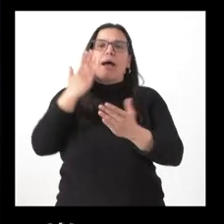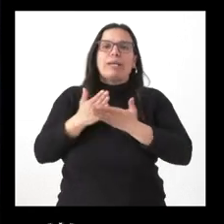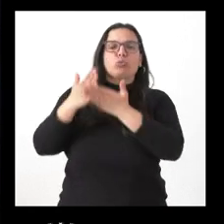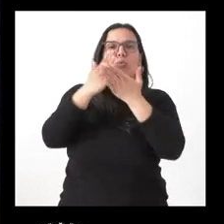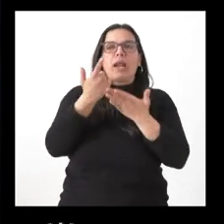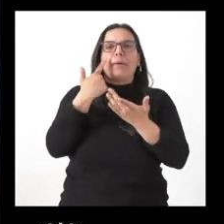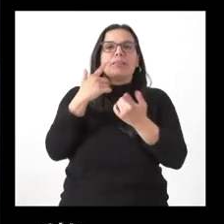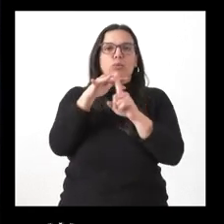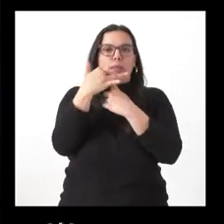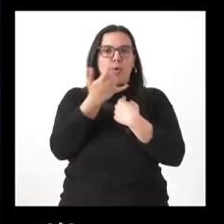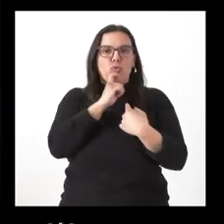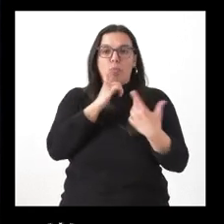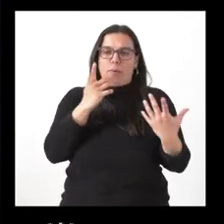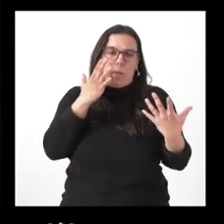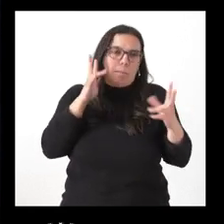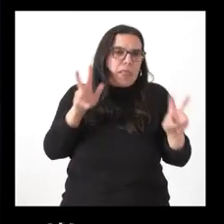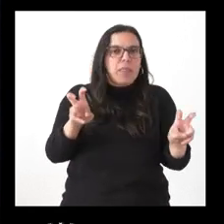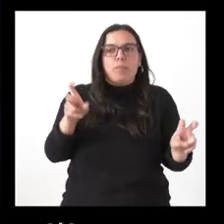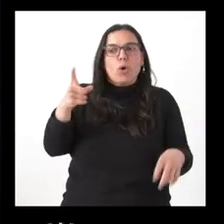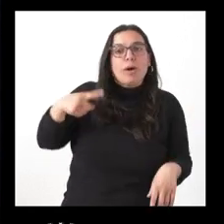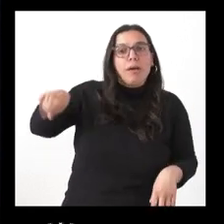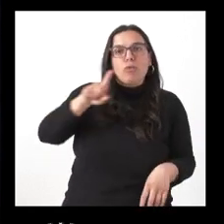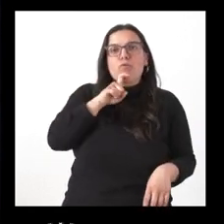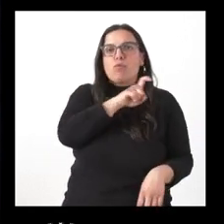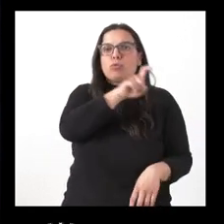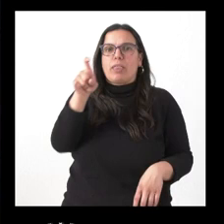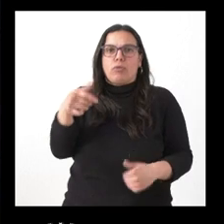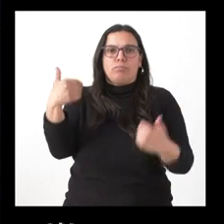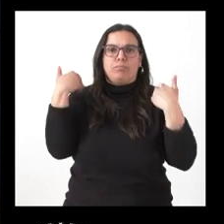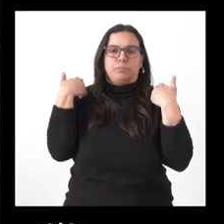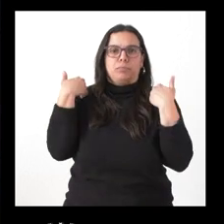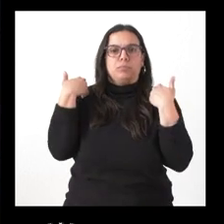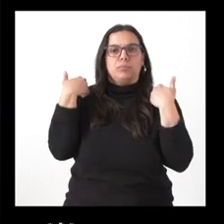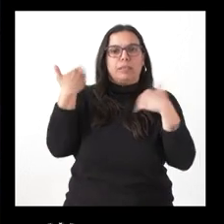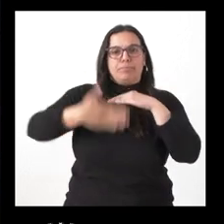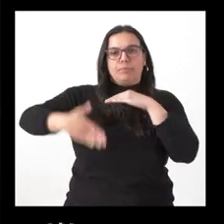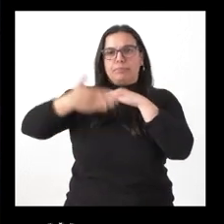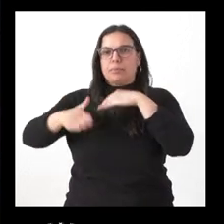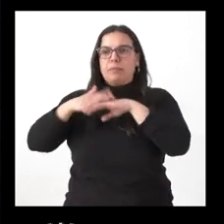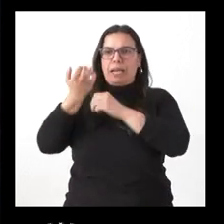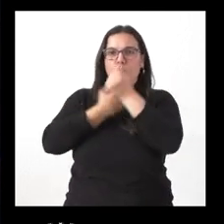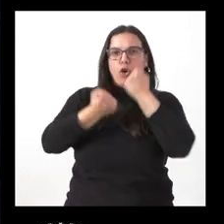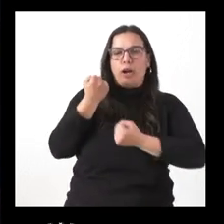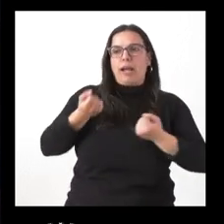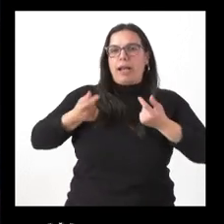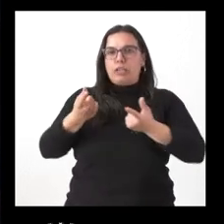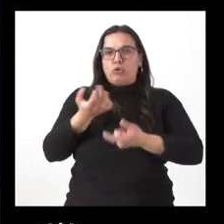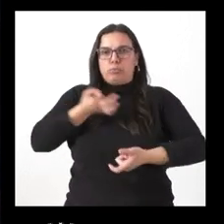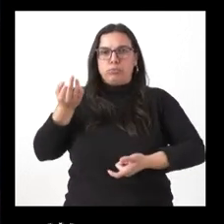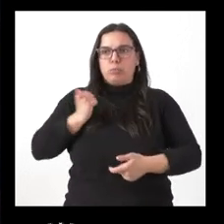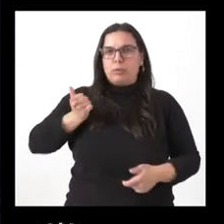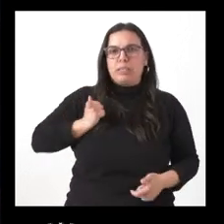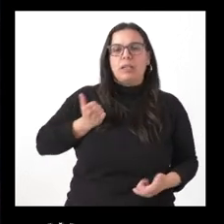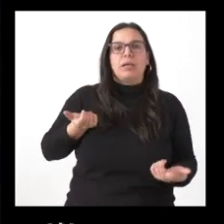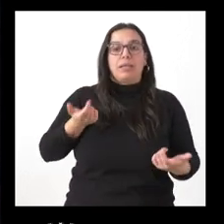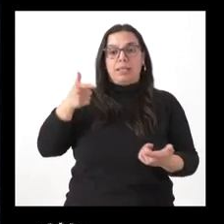determinan pero en principio será la propia fundación las que establezca algunas líneas de ahorro y deficiencia en el gasto y aquí se establecen algunas